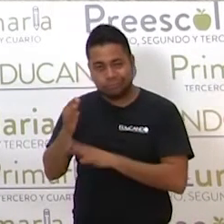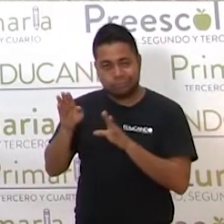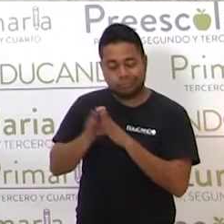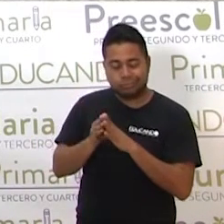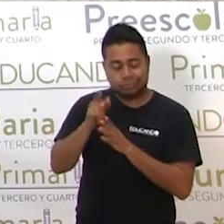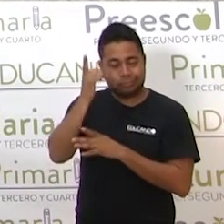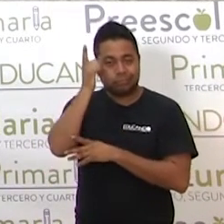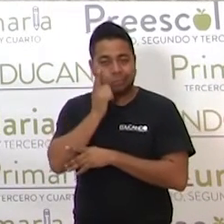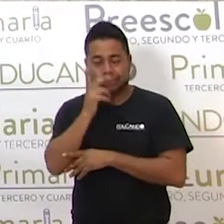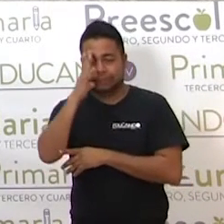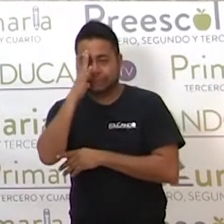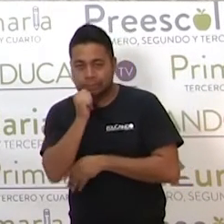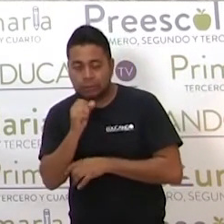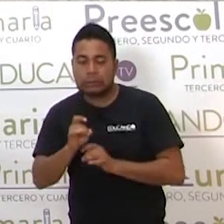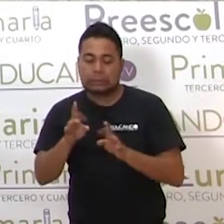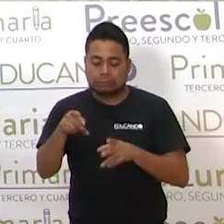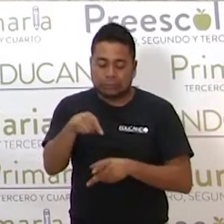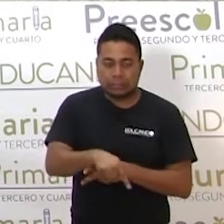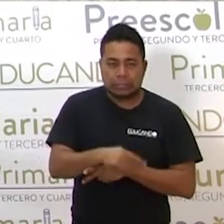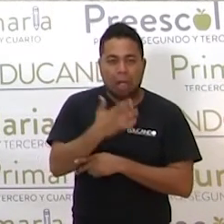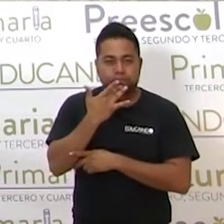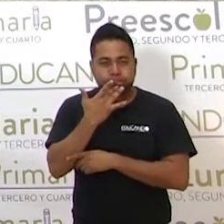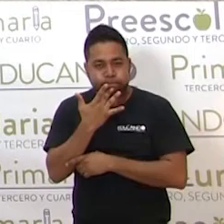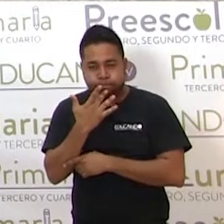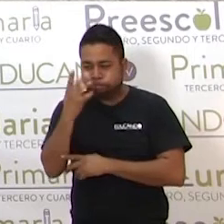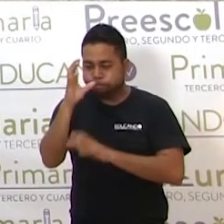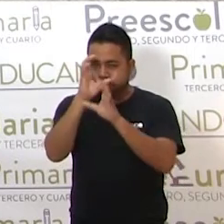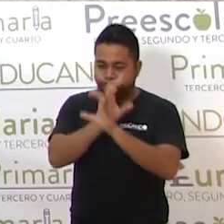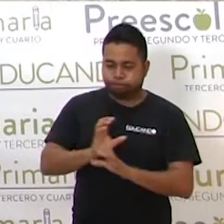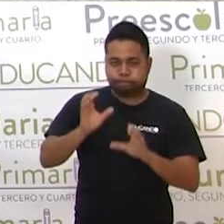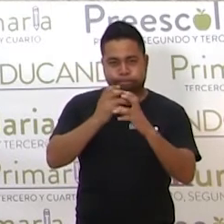sueño si las oye cantar y si se llena de coraje.